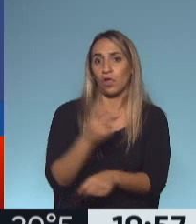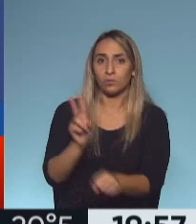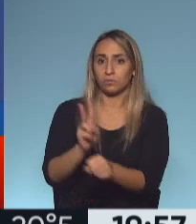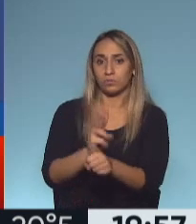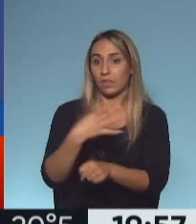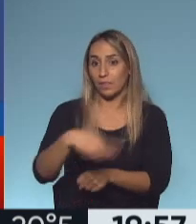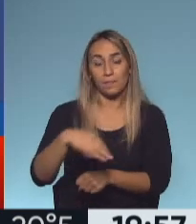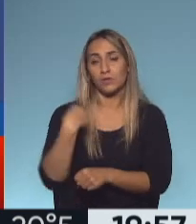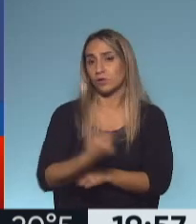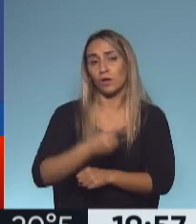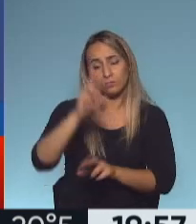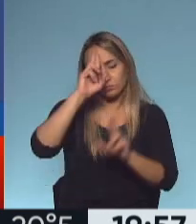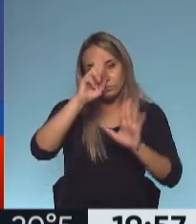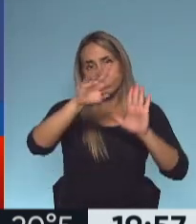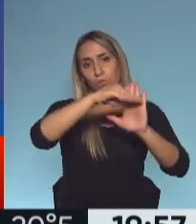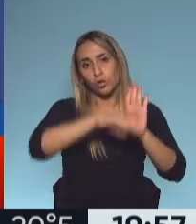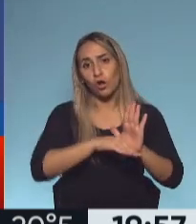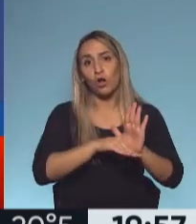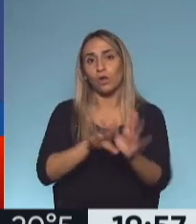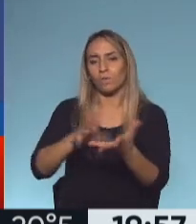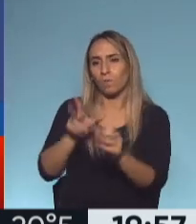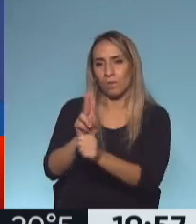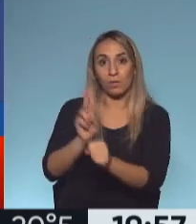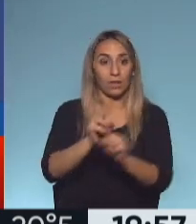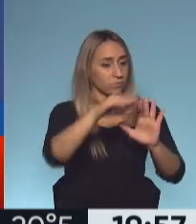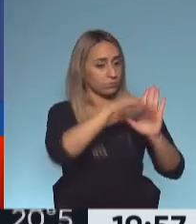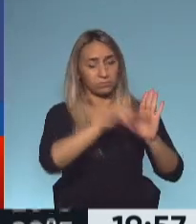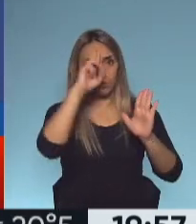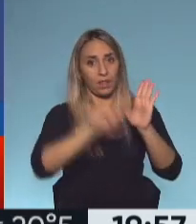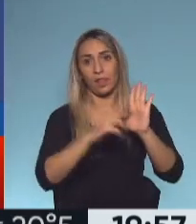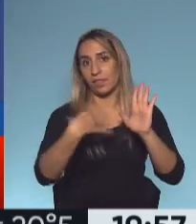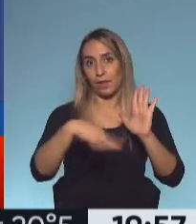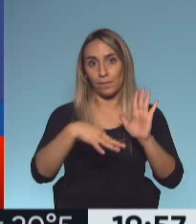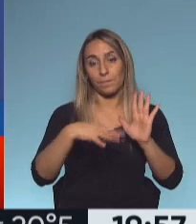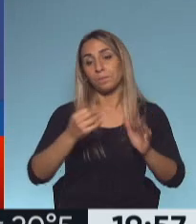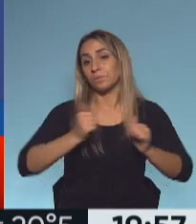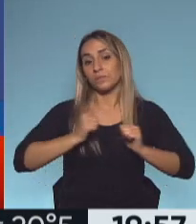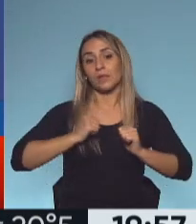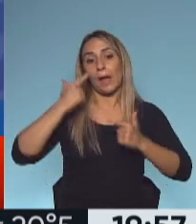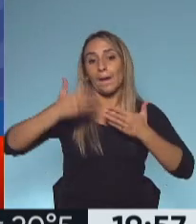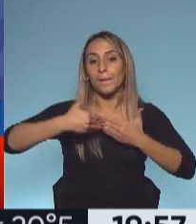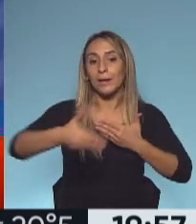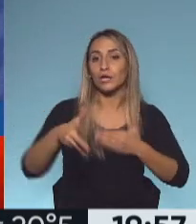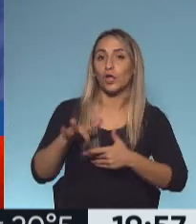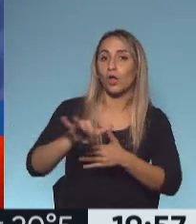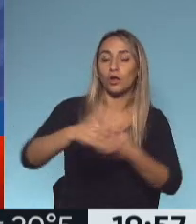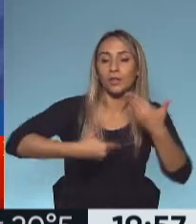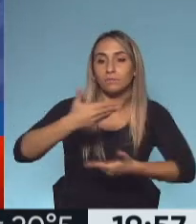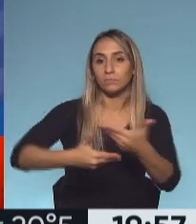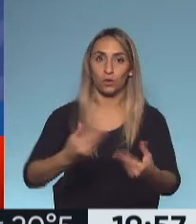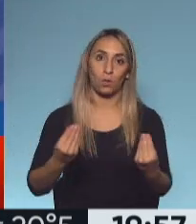que cumplir y acatar los protocolos de cuidado que tenemos que tener, a la espera de ver la evolución cotidiana. Tomamos una